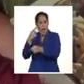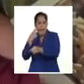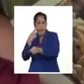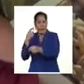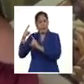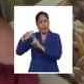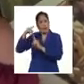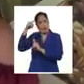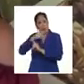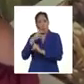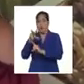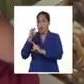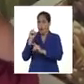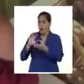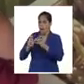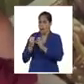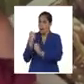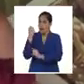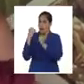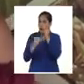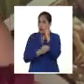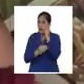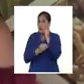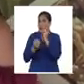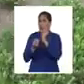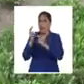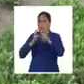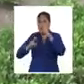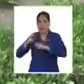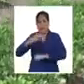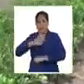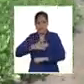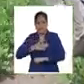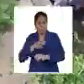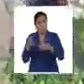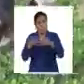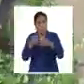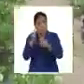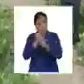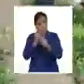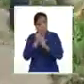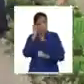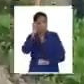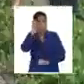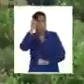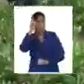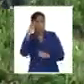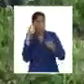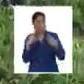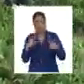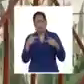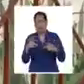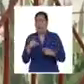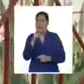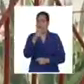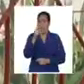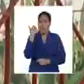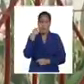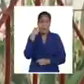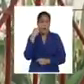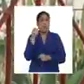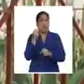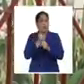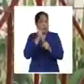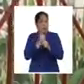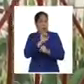tecnologías, sino también que son capaces de realizar sus propias investigaciones. Un colectivo de experiencia profesional y con más de 10 años con la condición